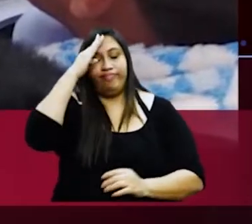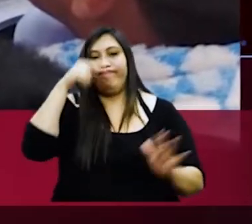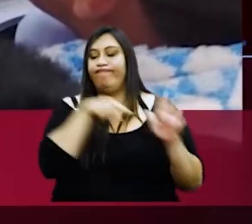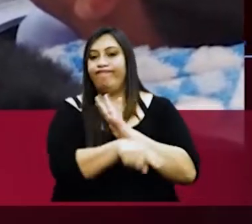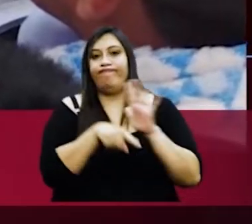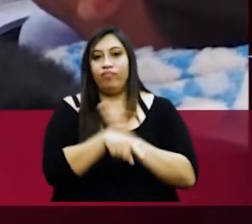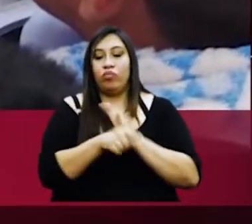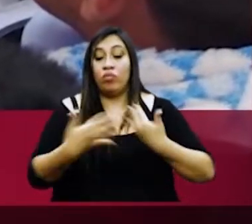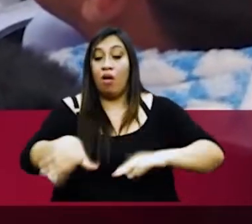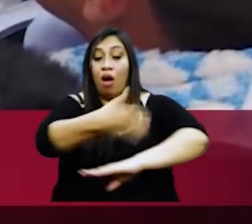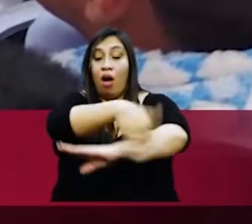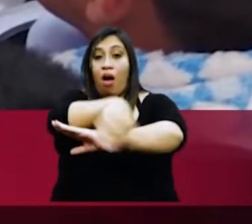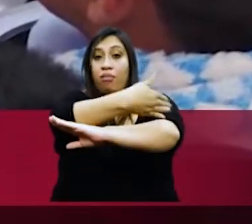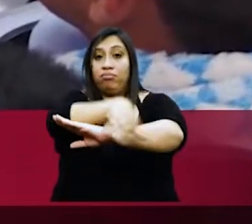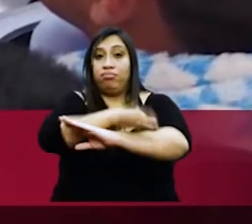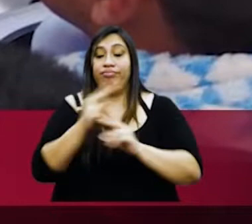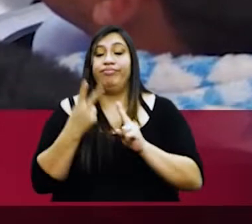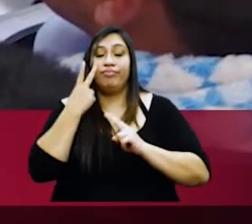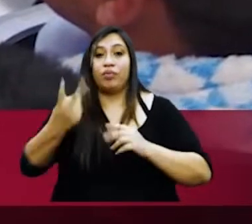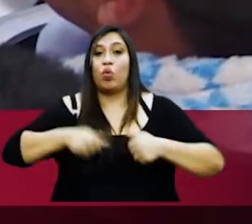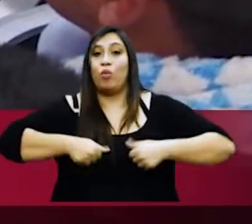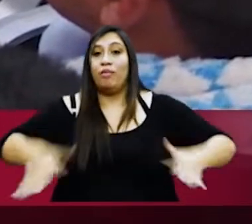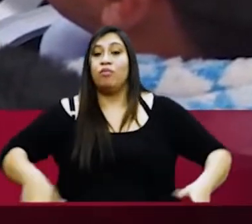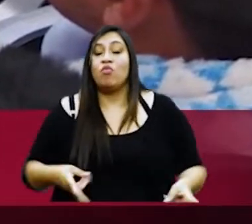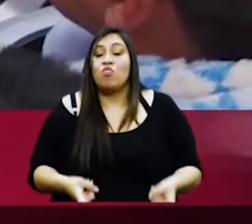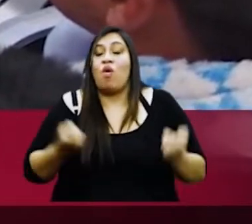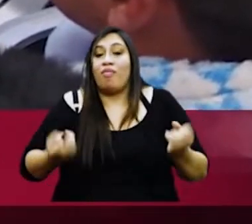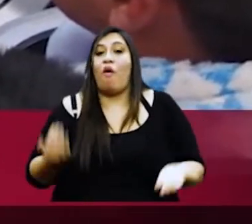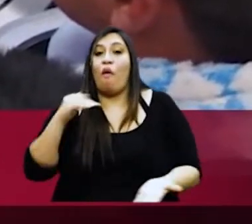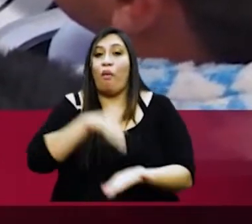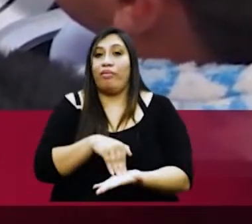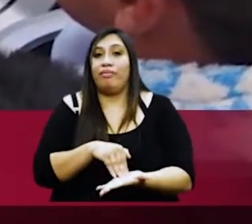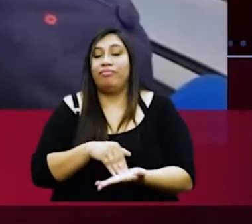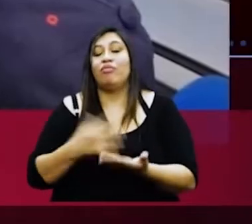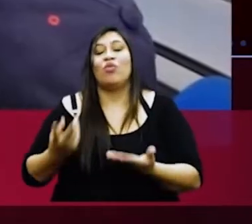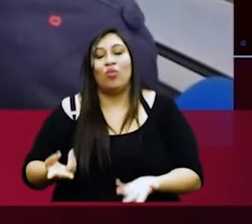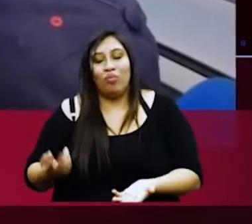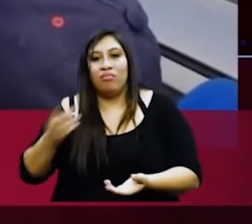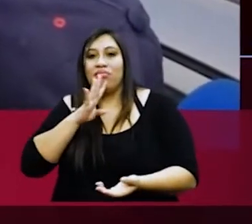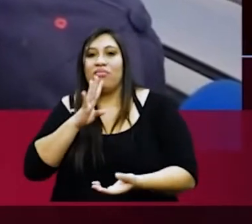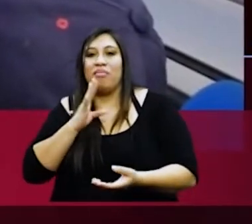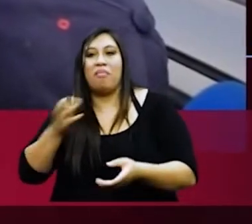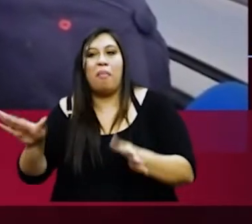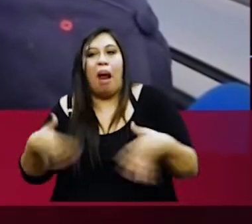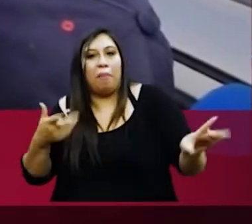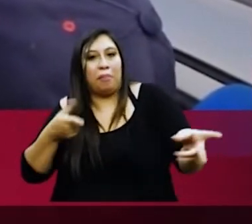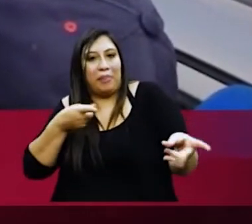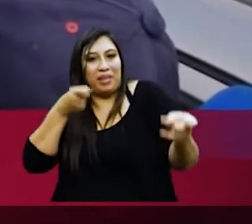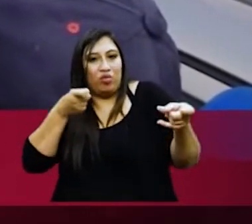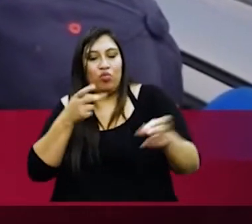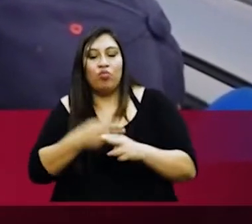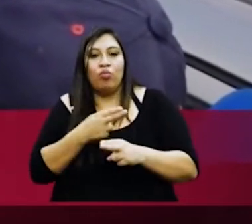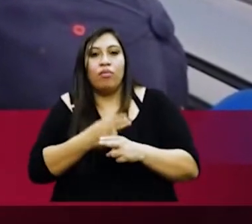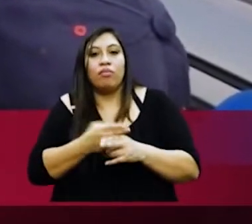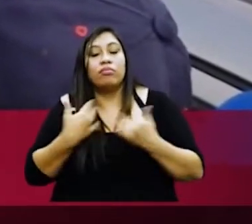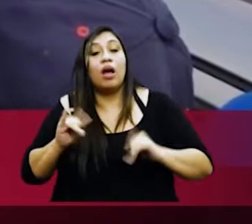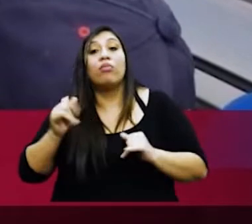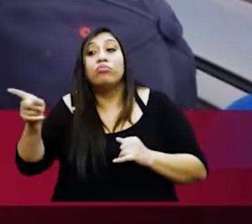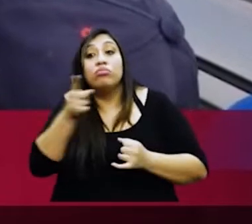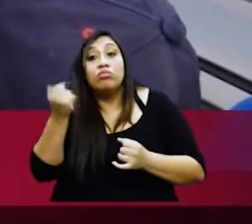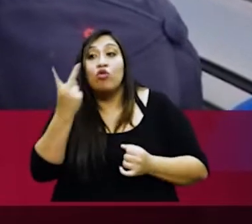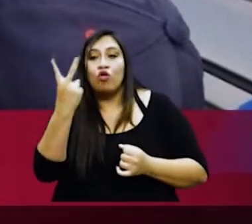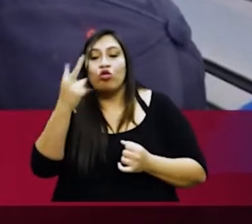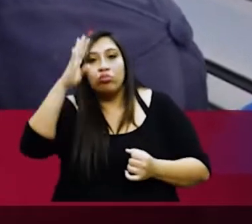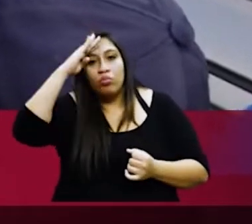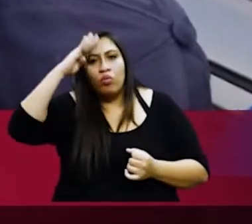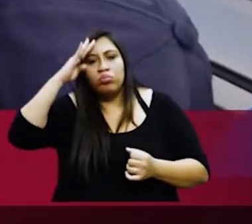Dos policías asesinados en plena vía pública en el municipio de Cumbal es el nuevo saldo, al parecer, de una nueva acción de un plan pistola, el cual se realizaría mientras